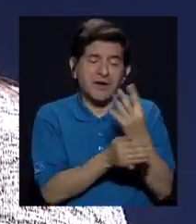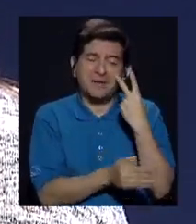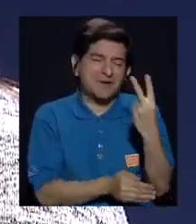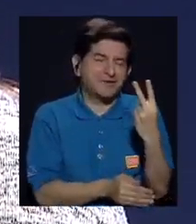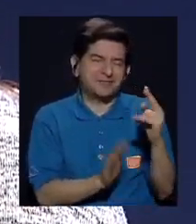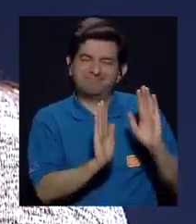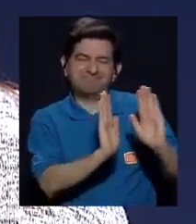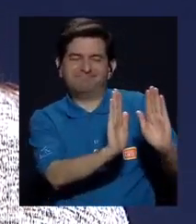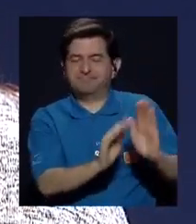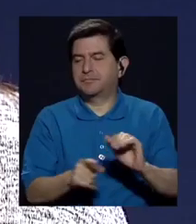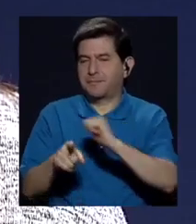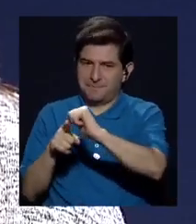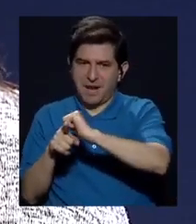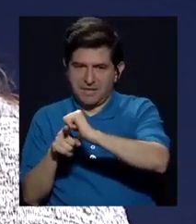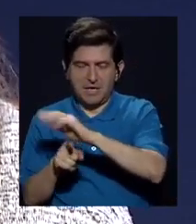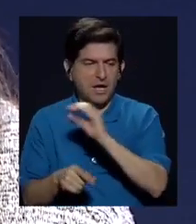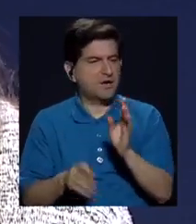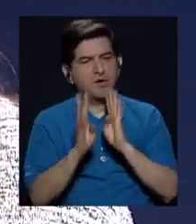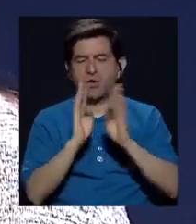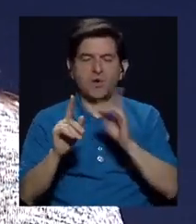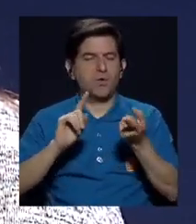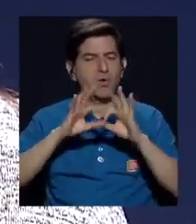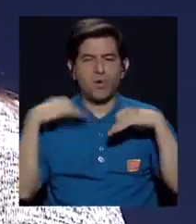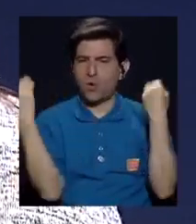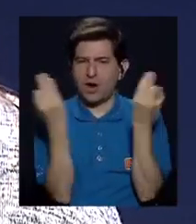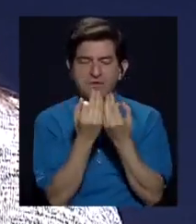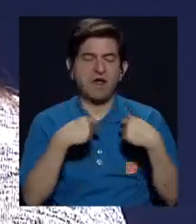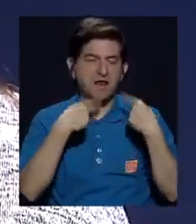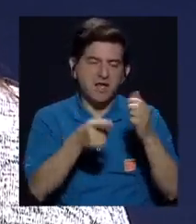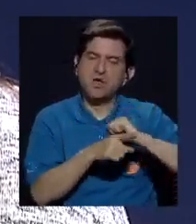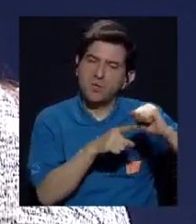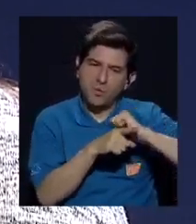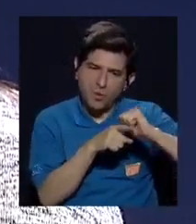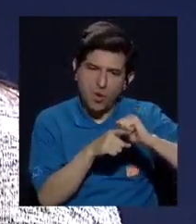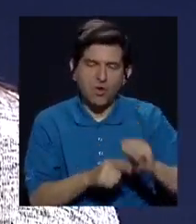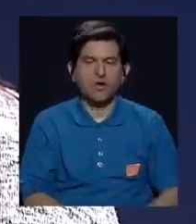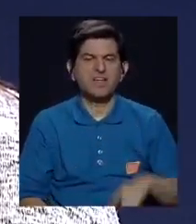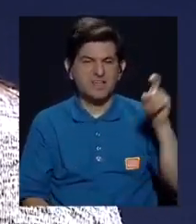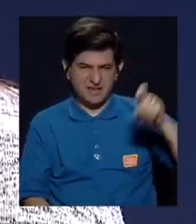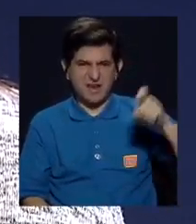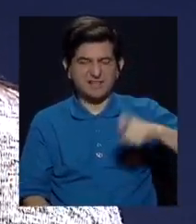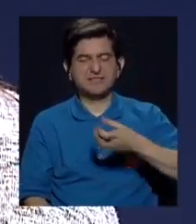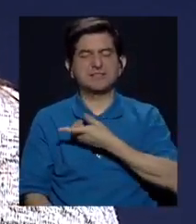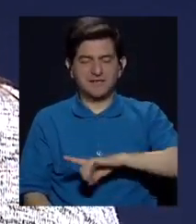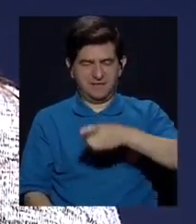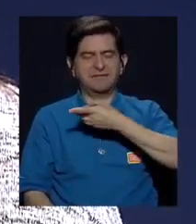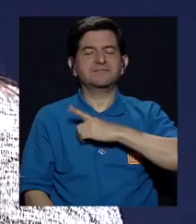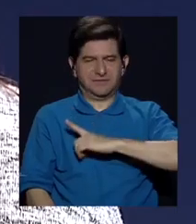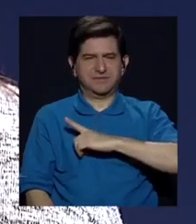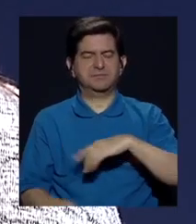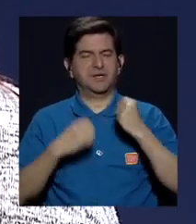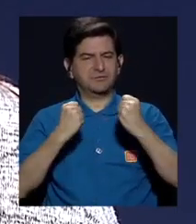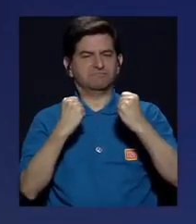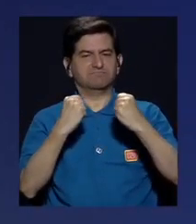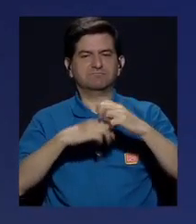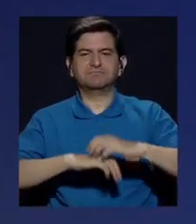para ir a practicar o parar de hablar con mi familia para tener que ir a practicar, entonces sí requiere un nivel de disciplina